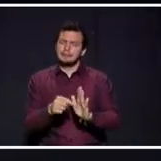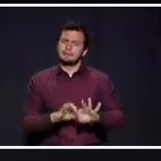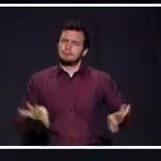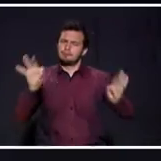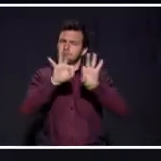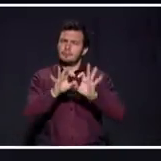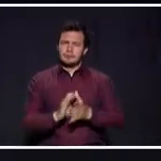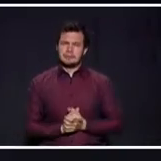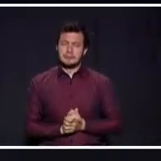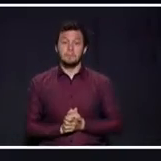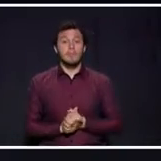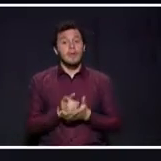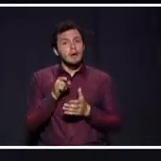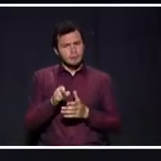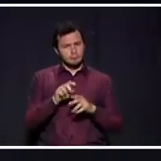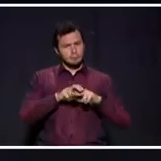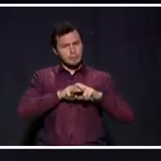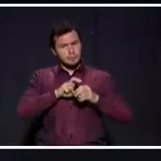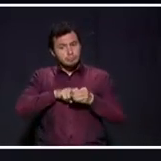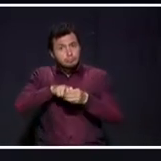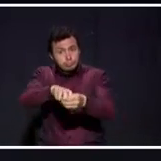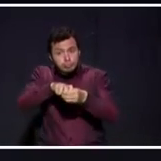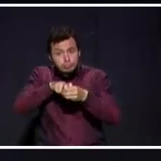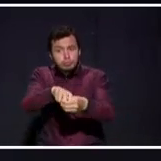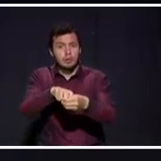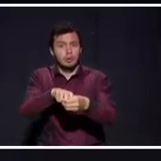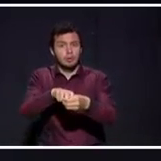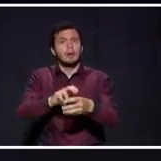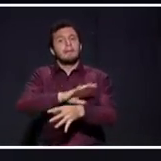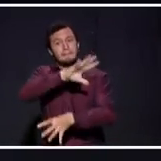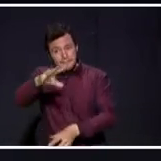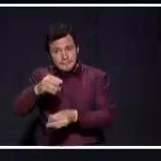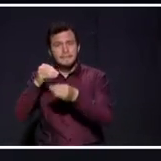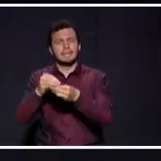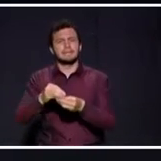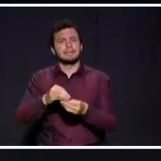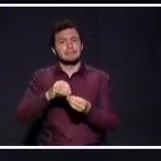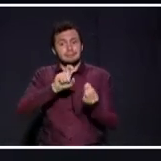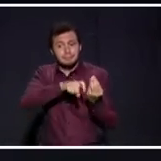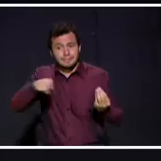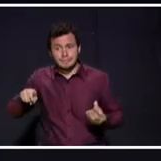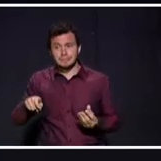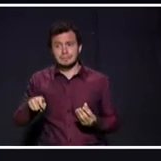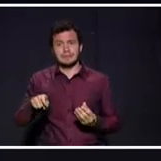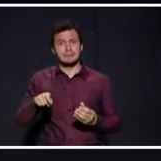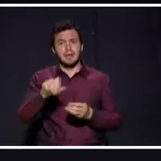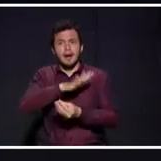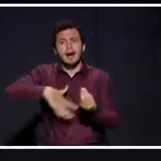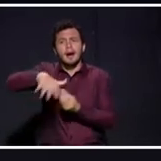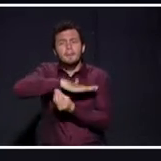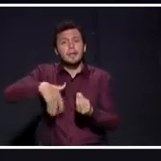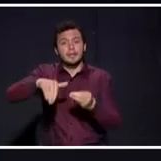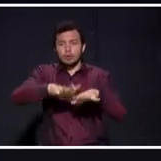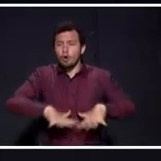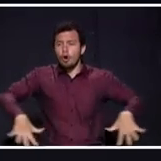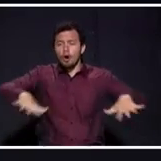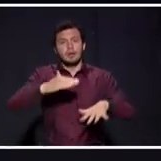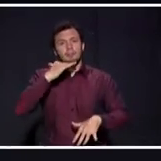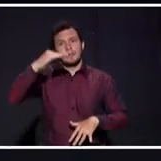de vista del transporte sino también de las necesidades ambientales que tiene el valle del aburrá bien yo